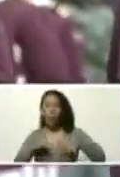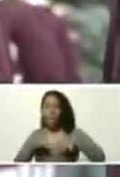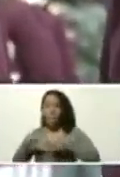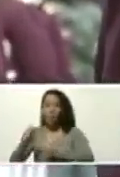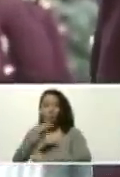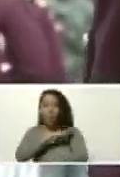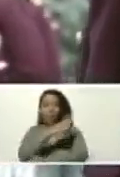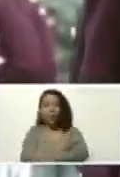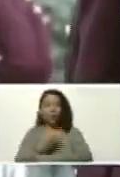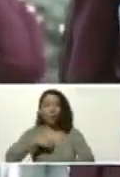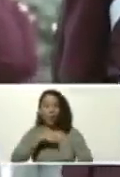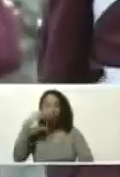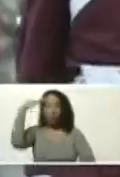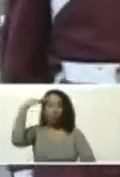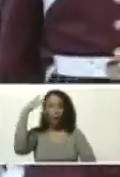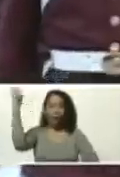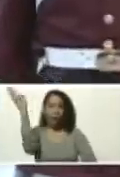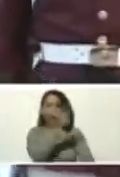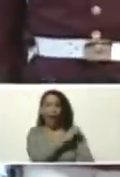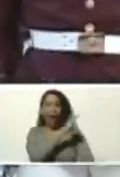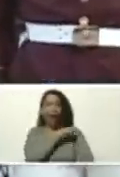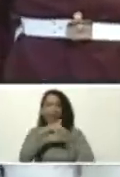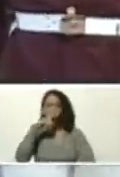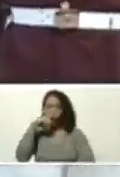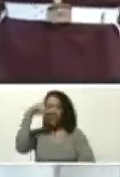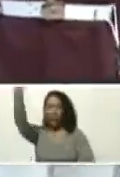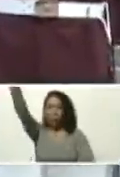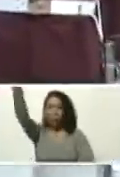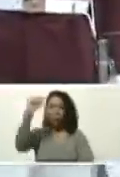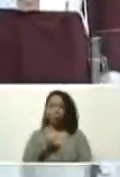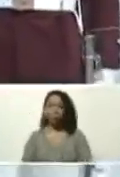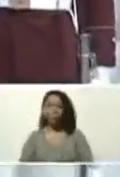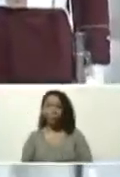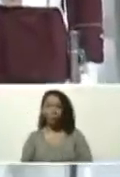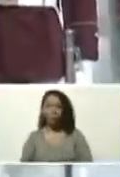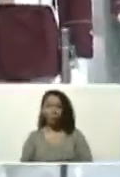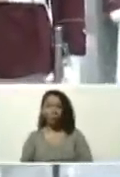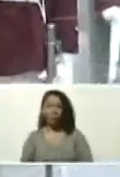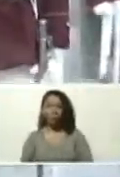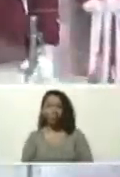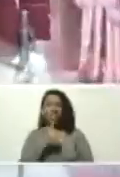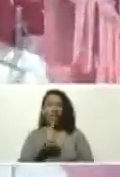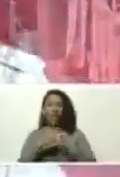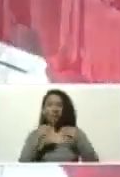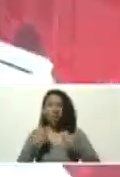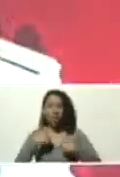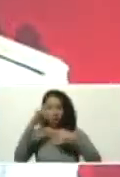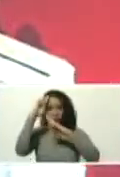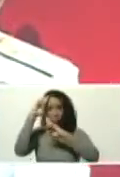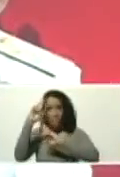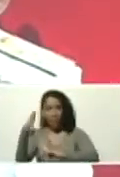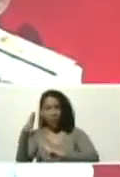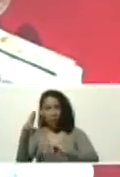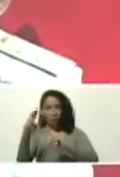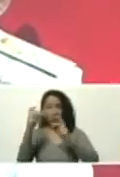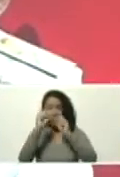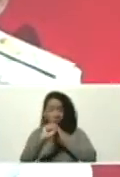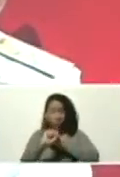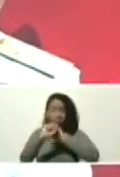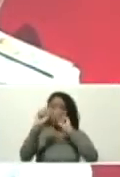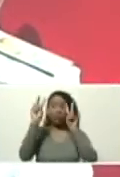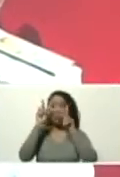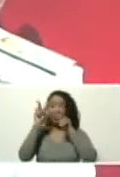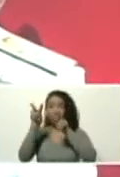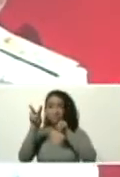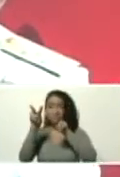de nuestro comandante en jefe, Nicolás Maduro Moros, a quien con todo respeto y admiración